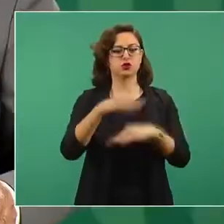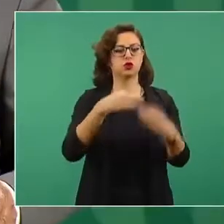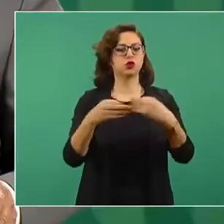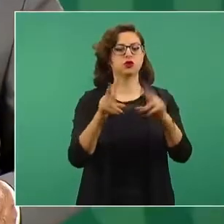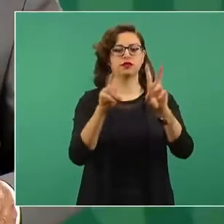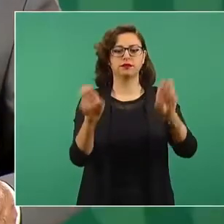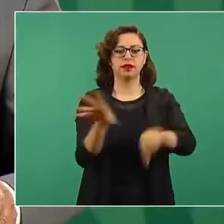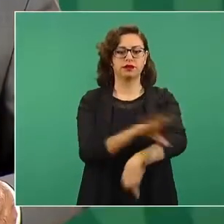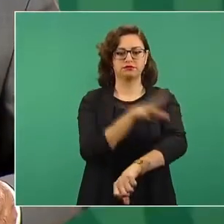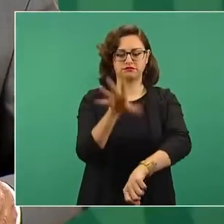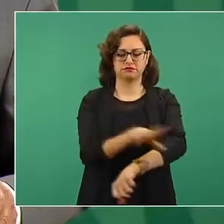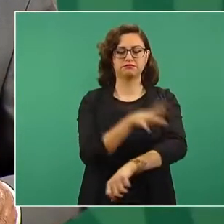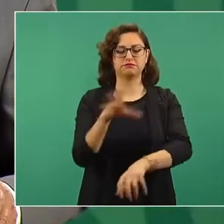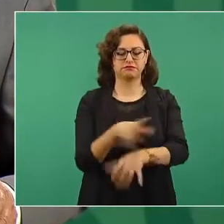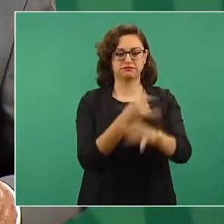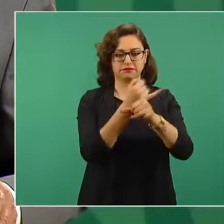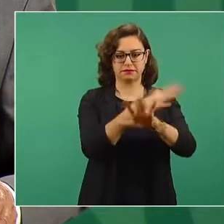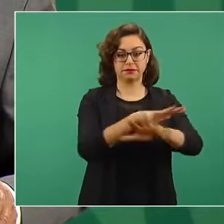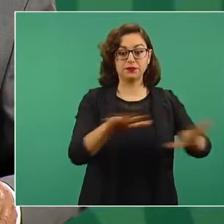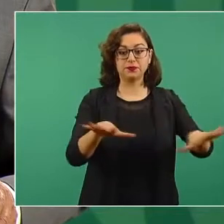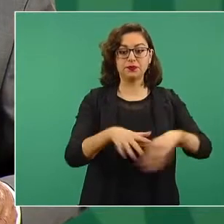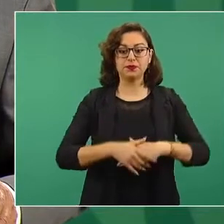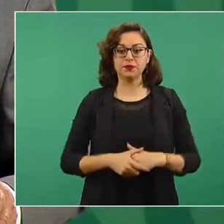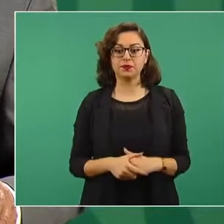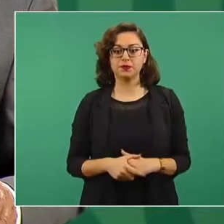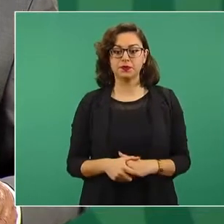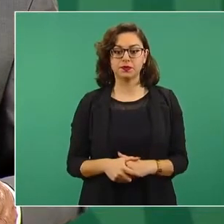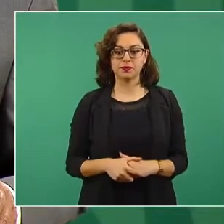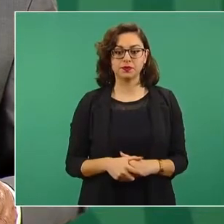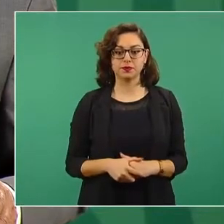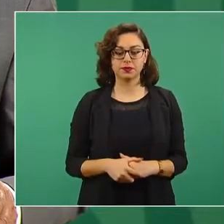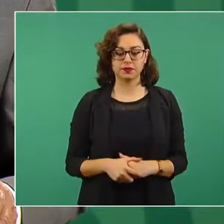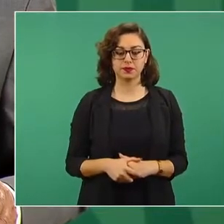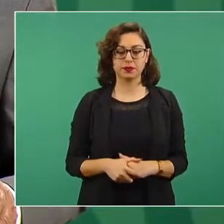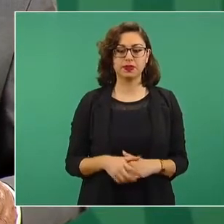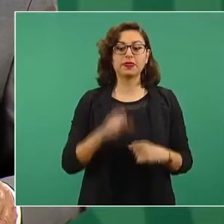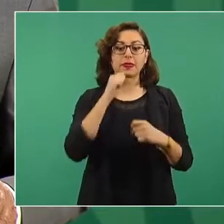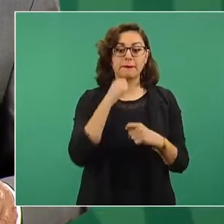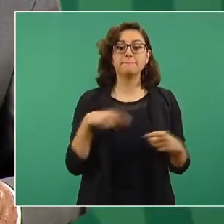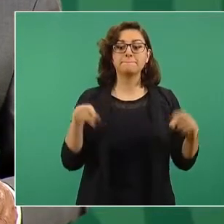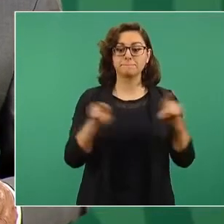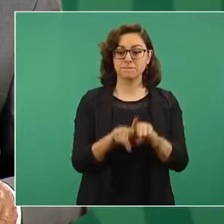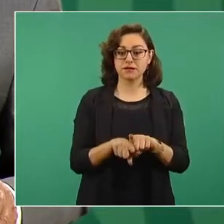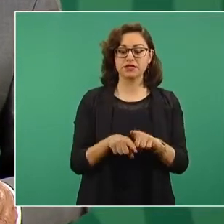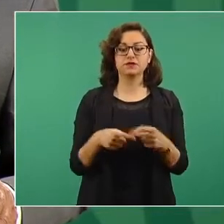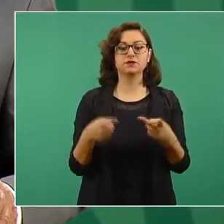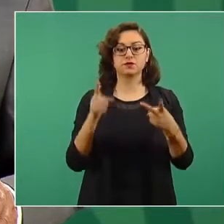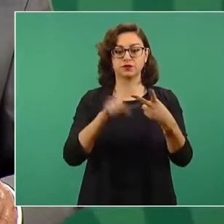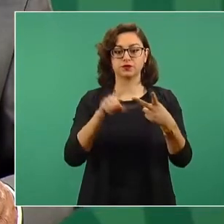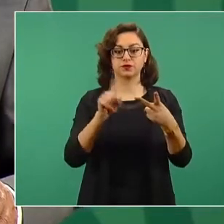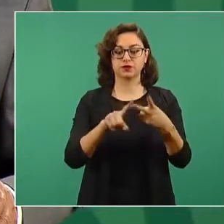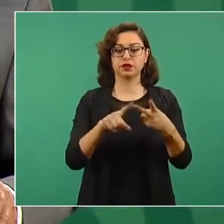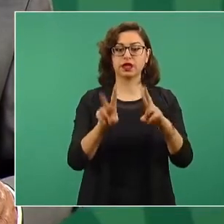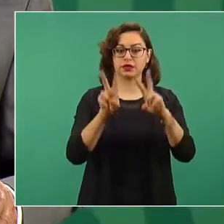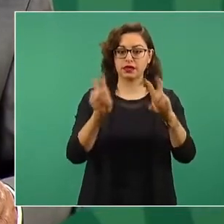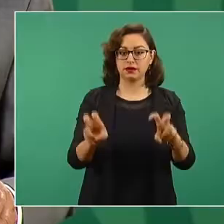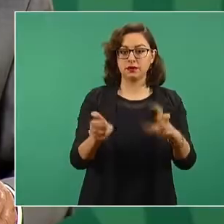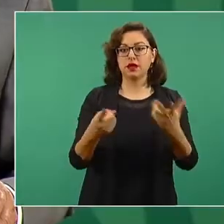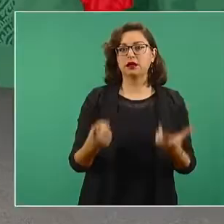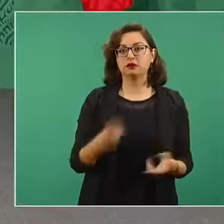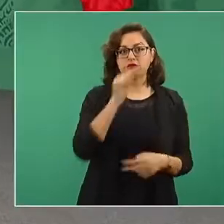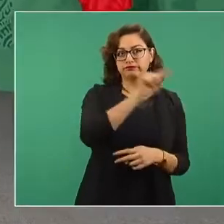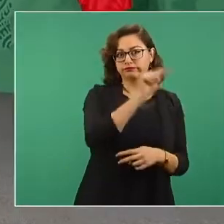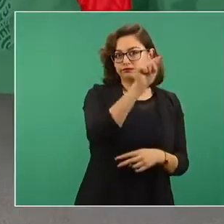energéticos. Y vamos también hoy, como siempre, como lo hacemos los lunes, a presentar el avance en las